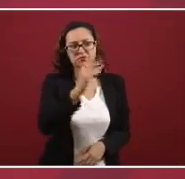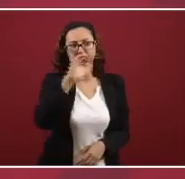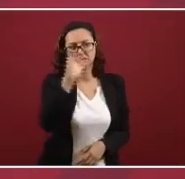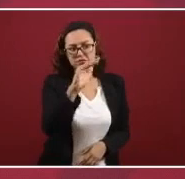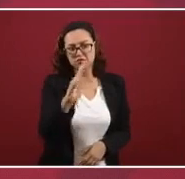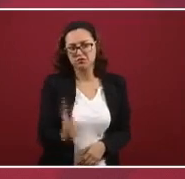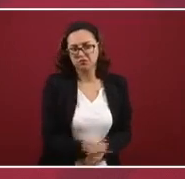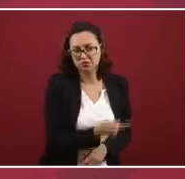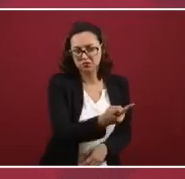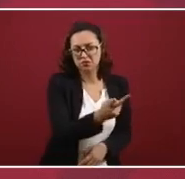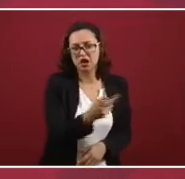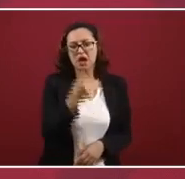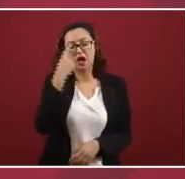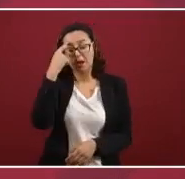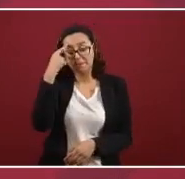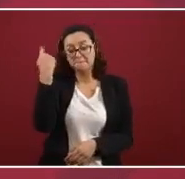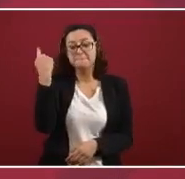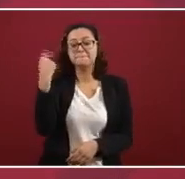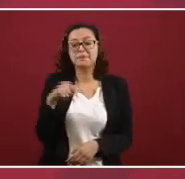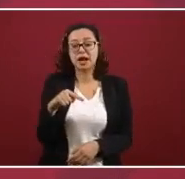para